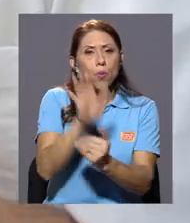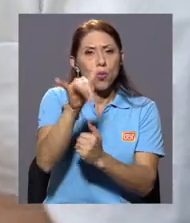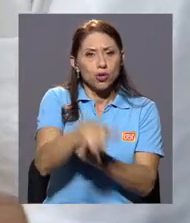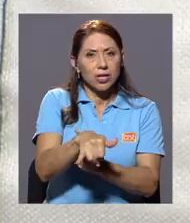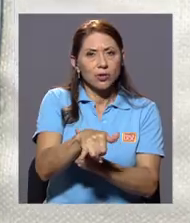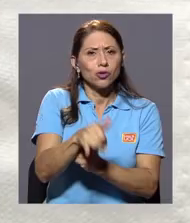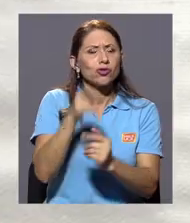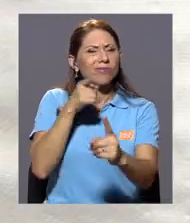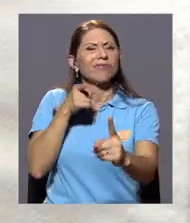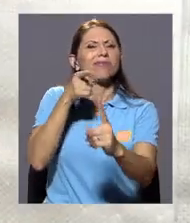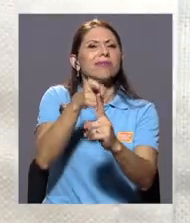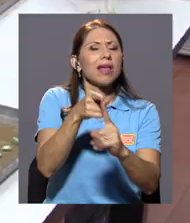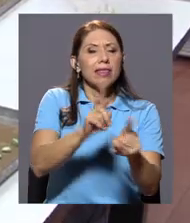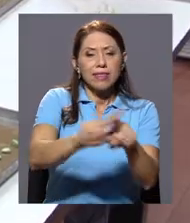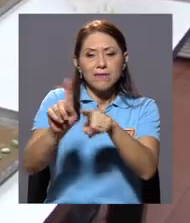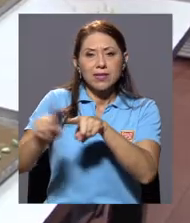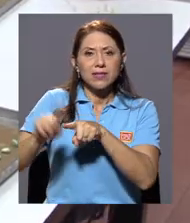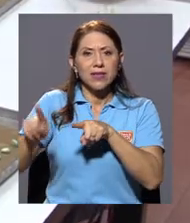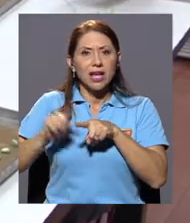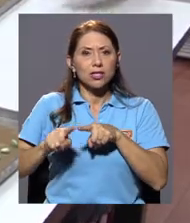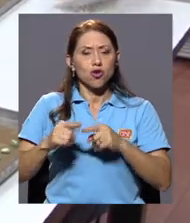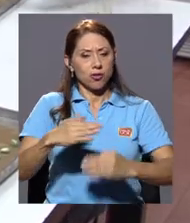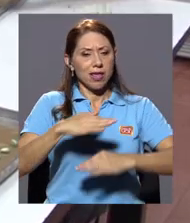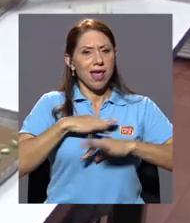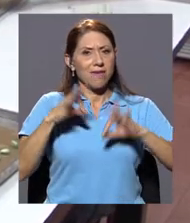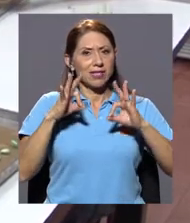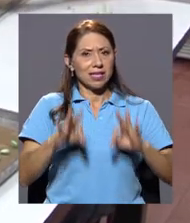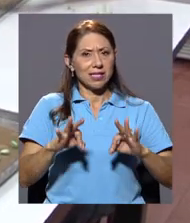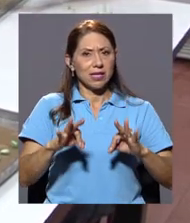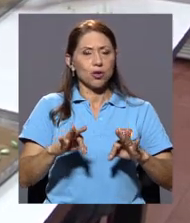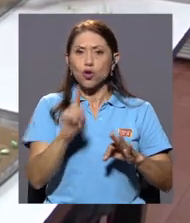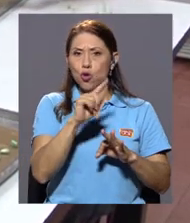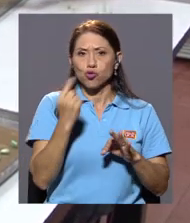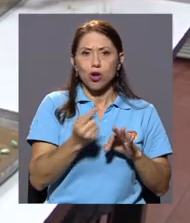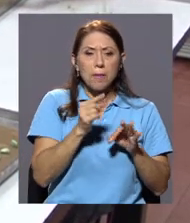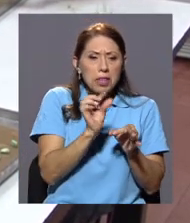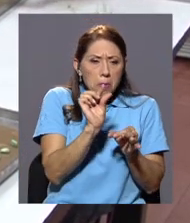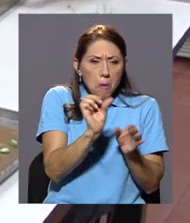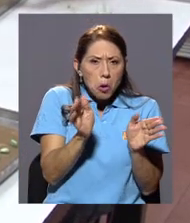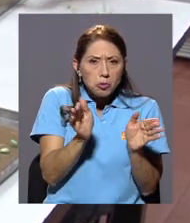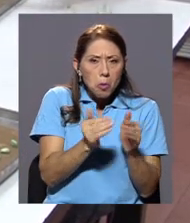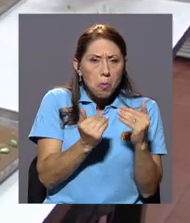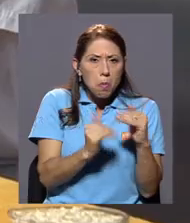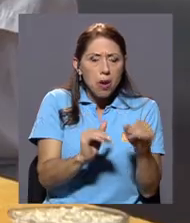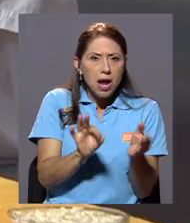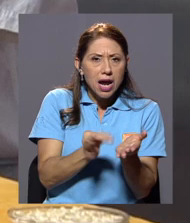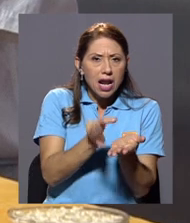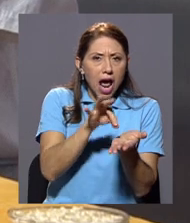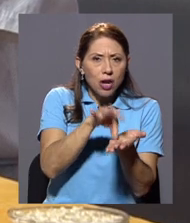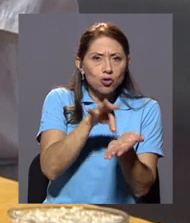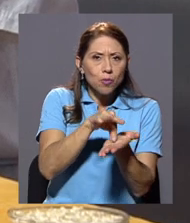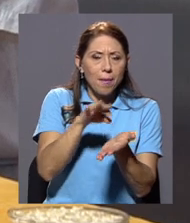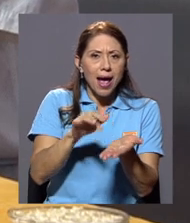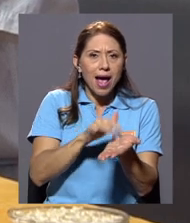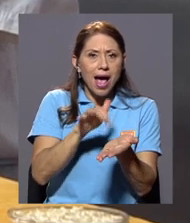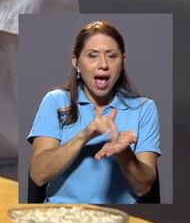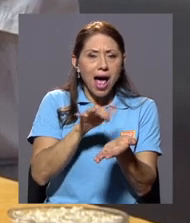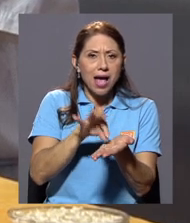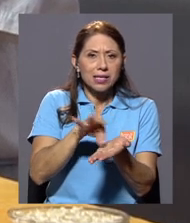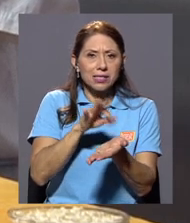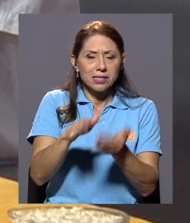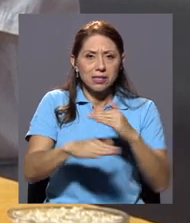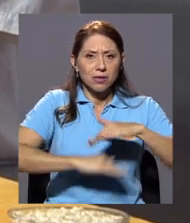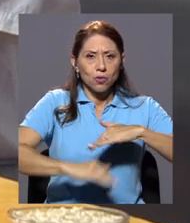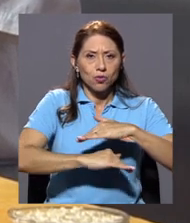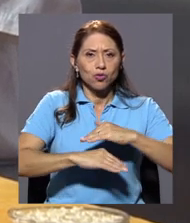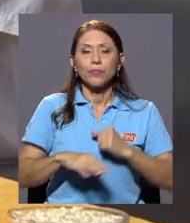proyectos que buscan la diversificación y el abastecimiento más allá de los granos básicos. La universidad ha participado de